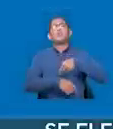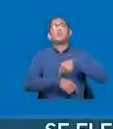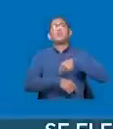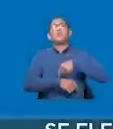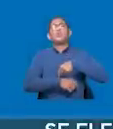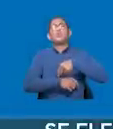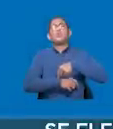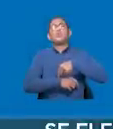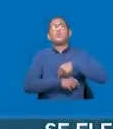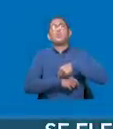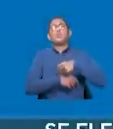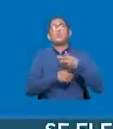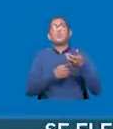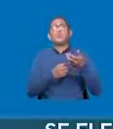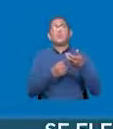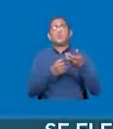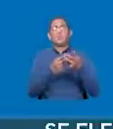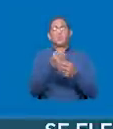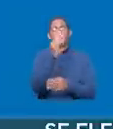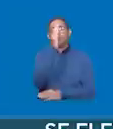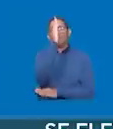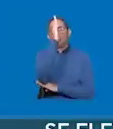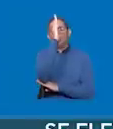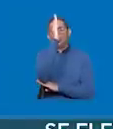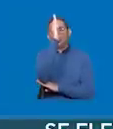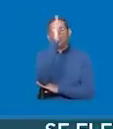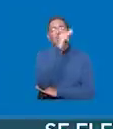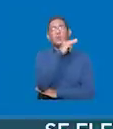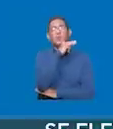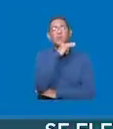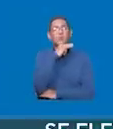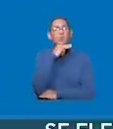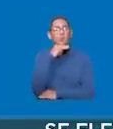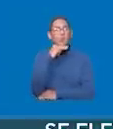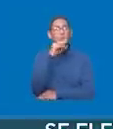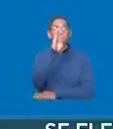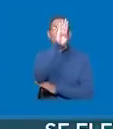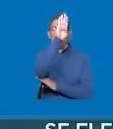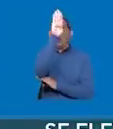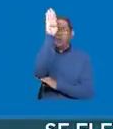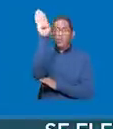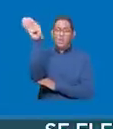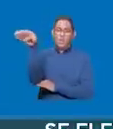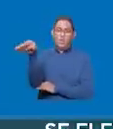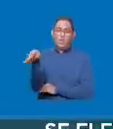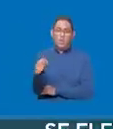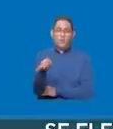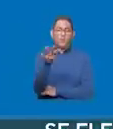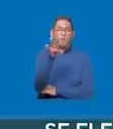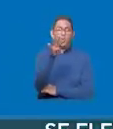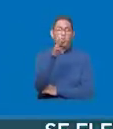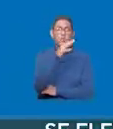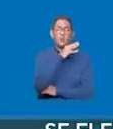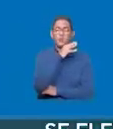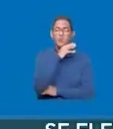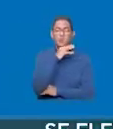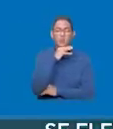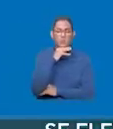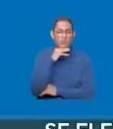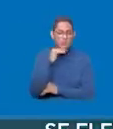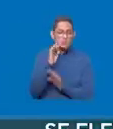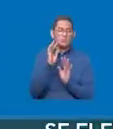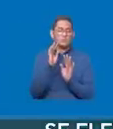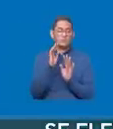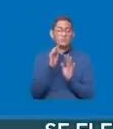a partir de las 12 de la medianoche hasta la 4 de la mañana y el cierre